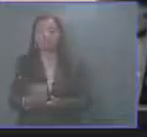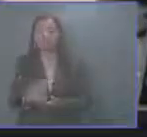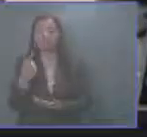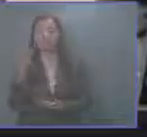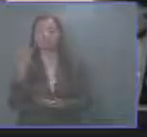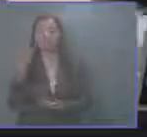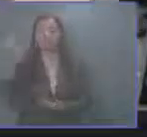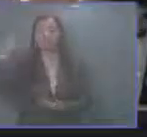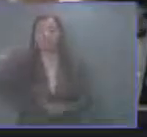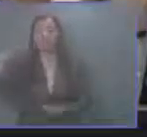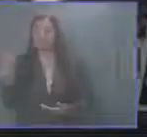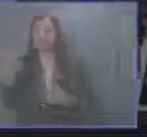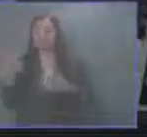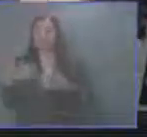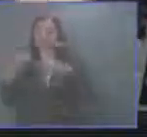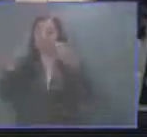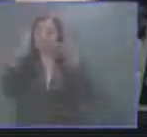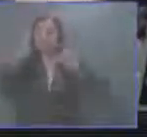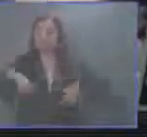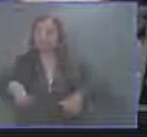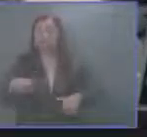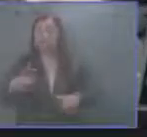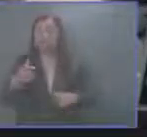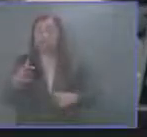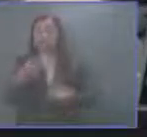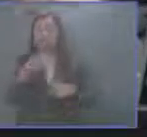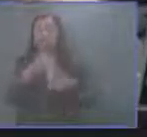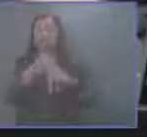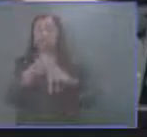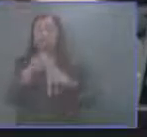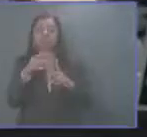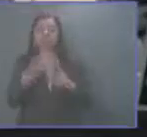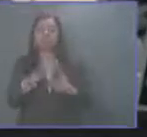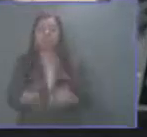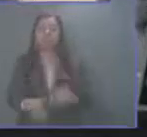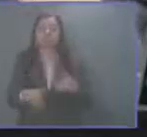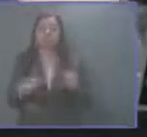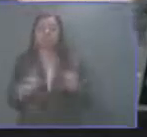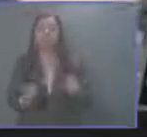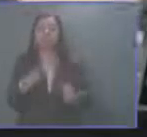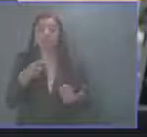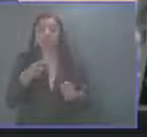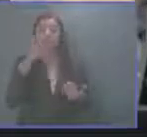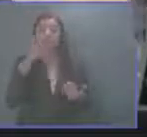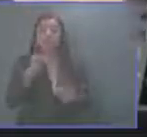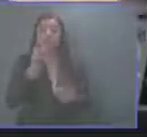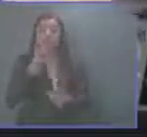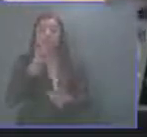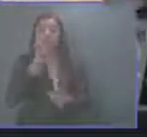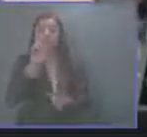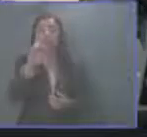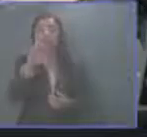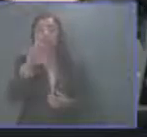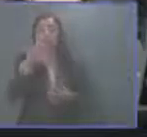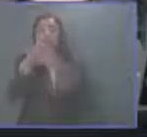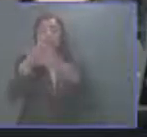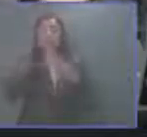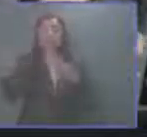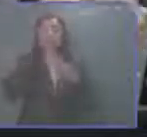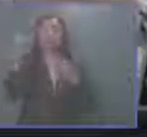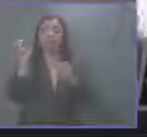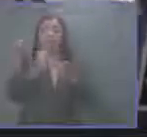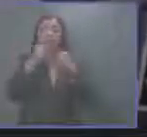aprobó por eso hay un dictamen favorable parcial porque de esa colita que es de dos millones y pico